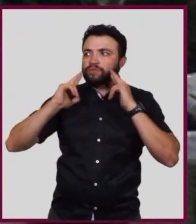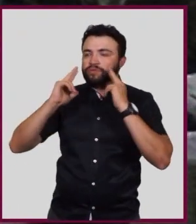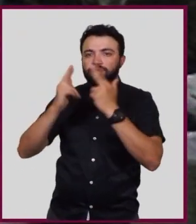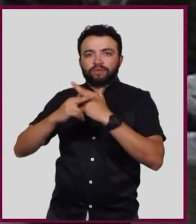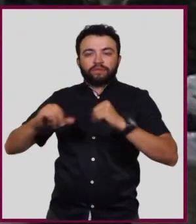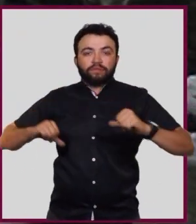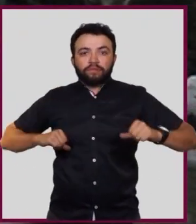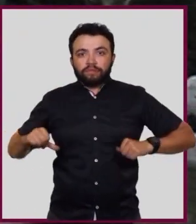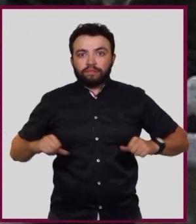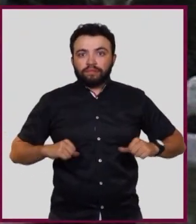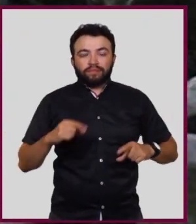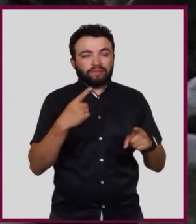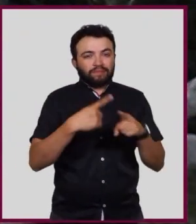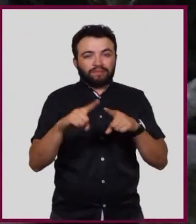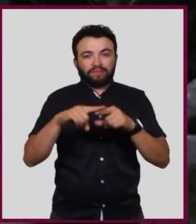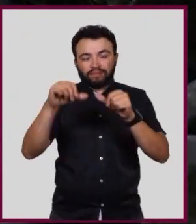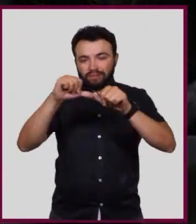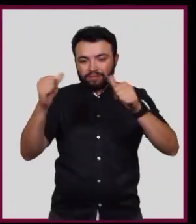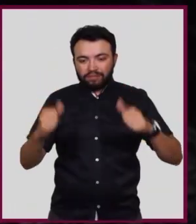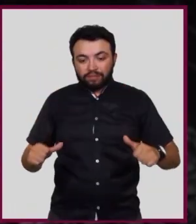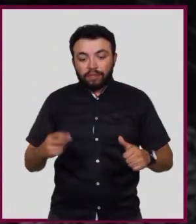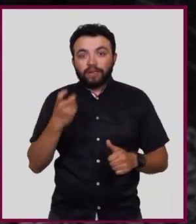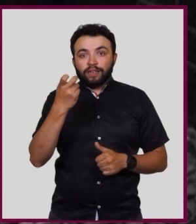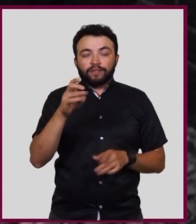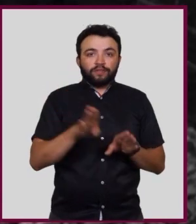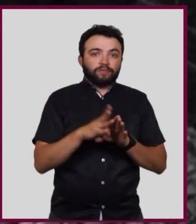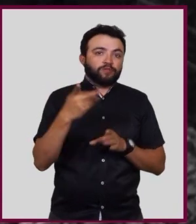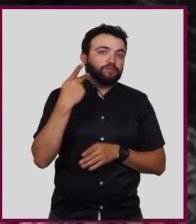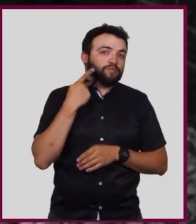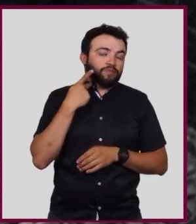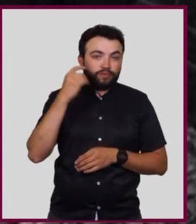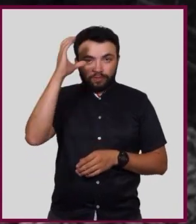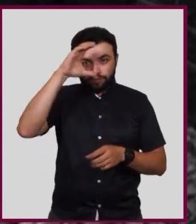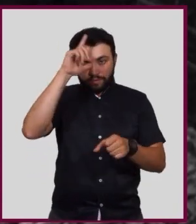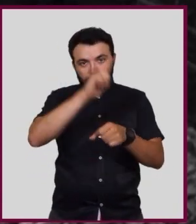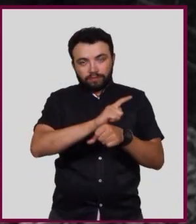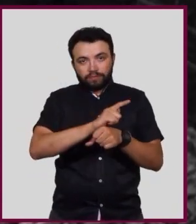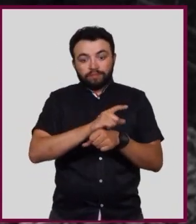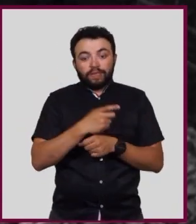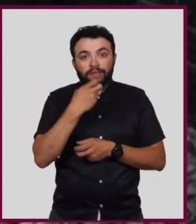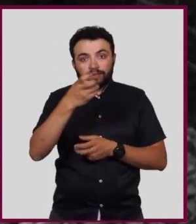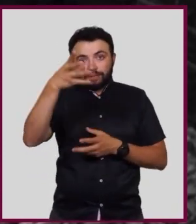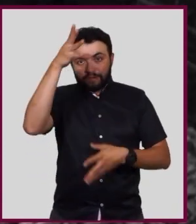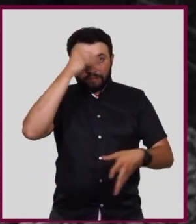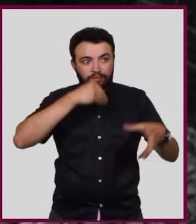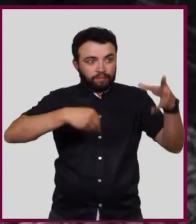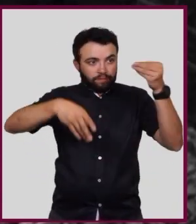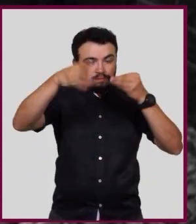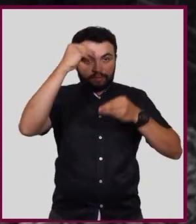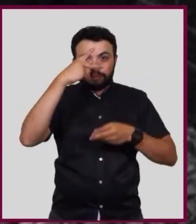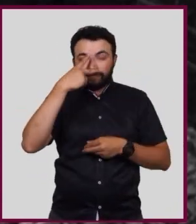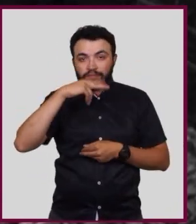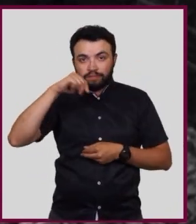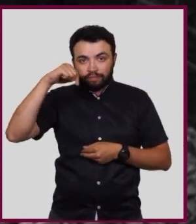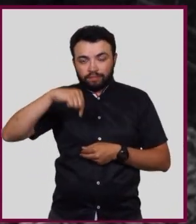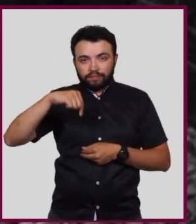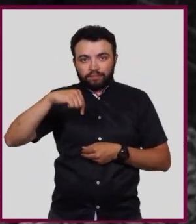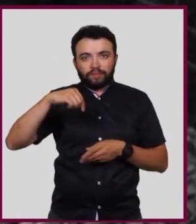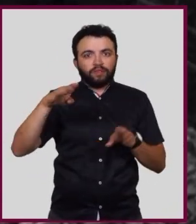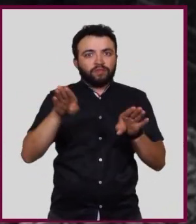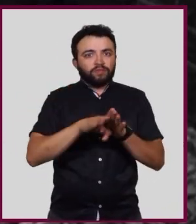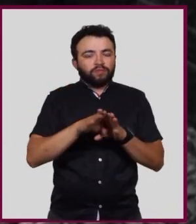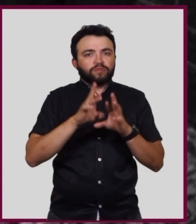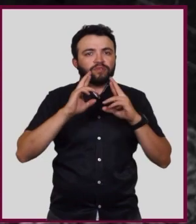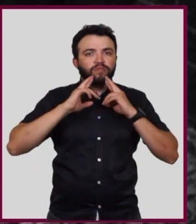en contacto con el arte y la política cultural. Una práctica que fue de suma relevancia para el arte en México en aquella época fueron